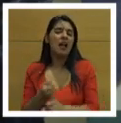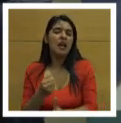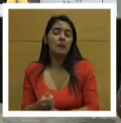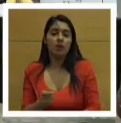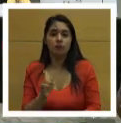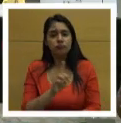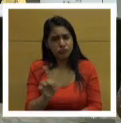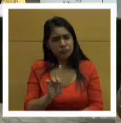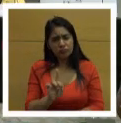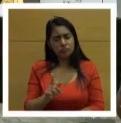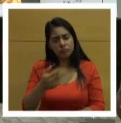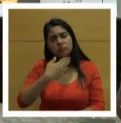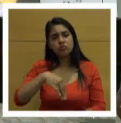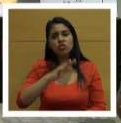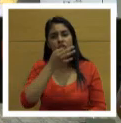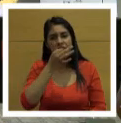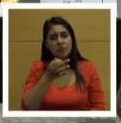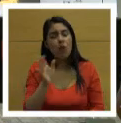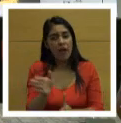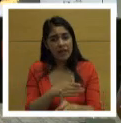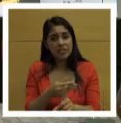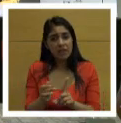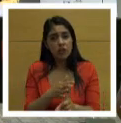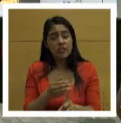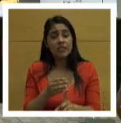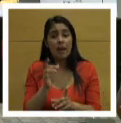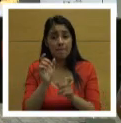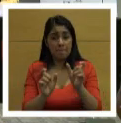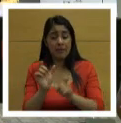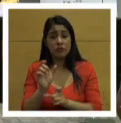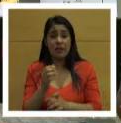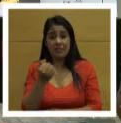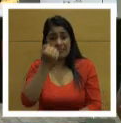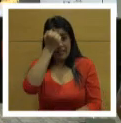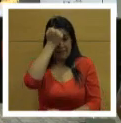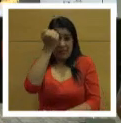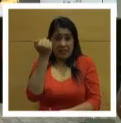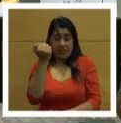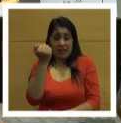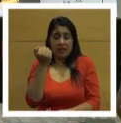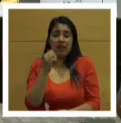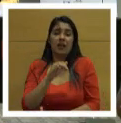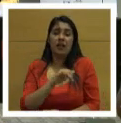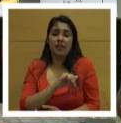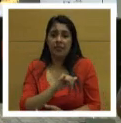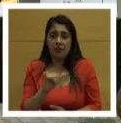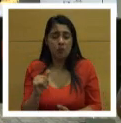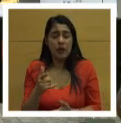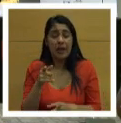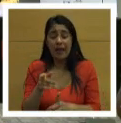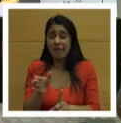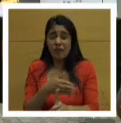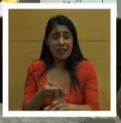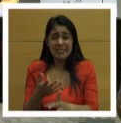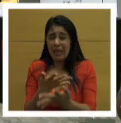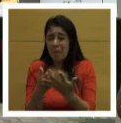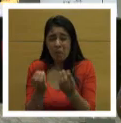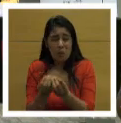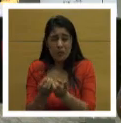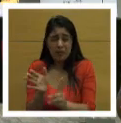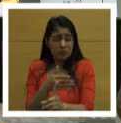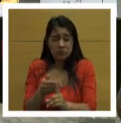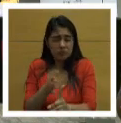que esa violencia de esas personas que se retractan es porque la explicación es que la violencia mucha que ha tenido esa persona y de alguna